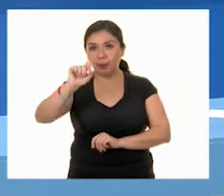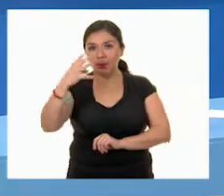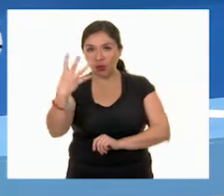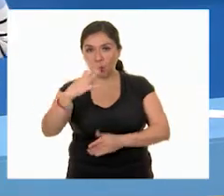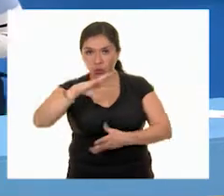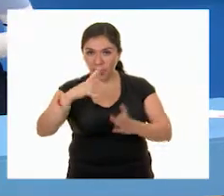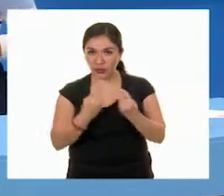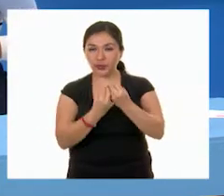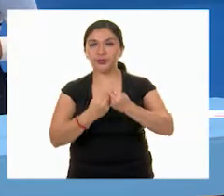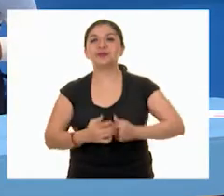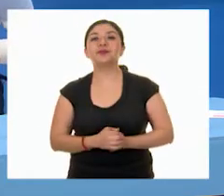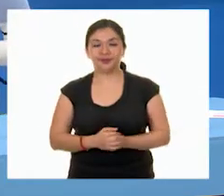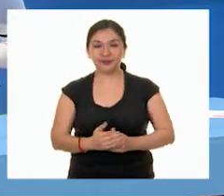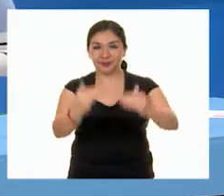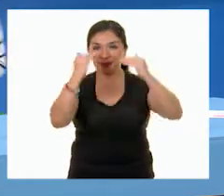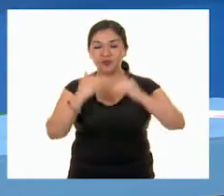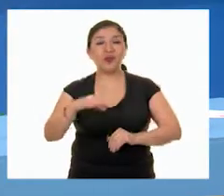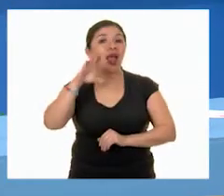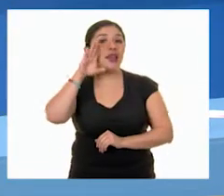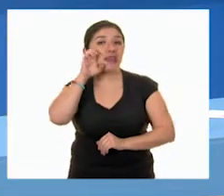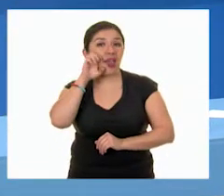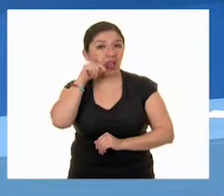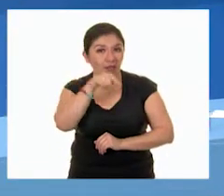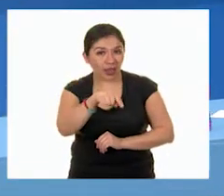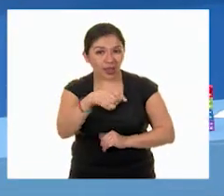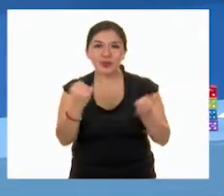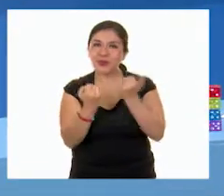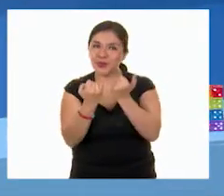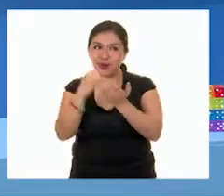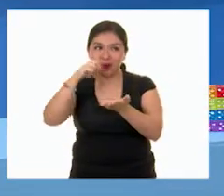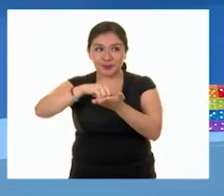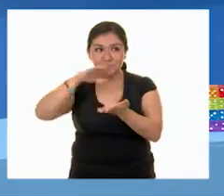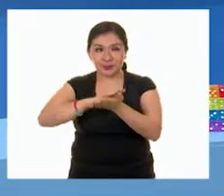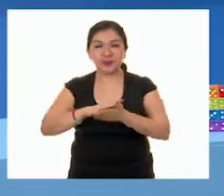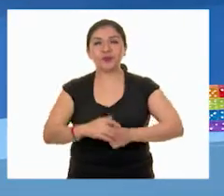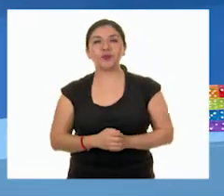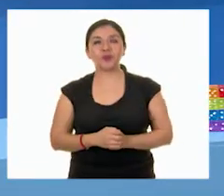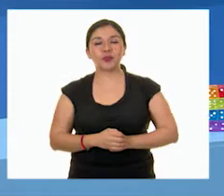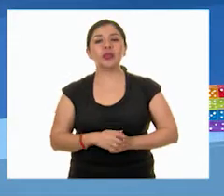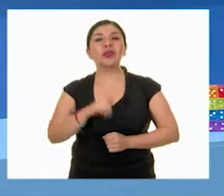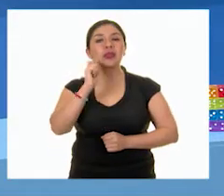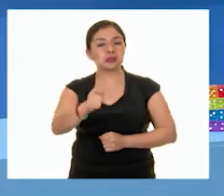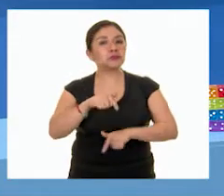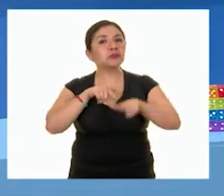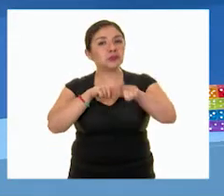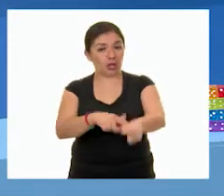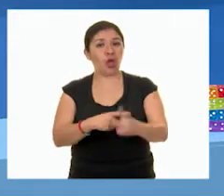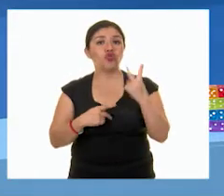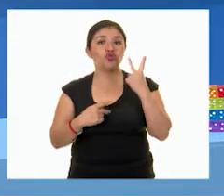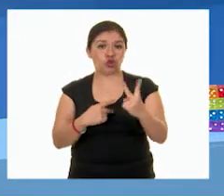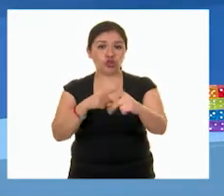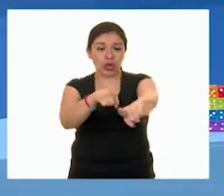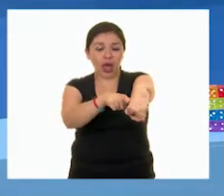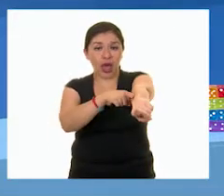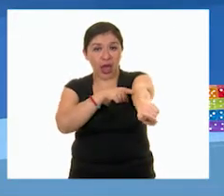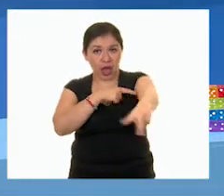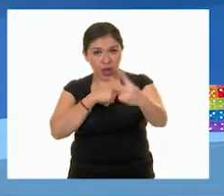cubos. Muy bien. El naranja lo registramos y conserva 2 de largo,